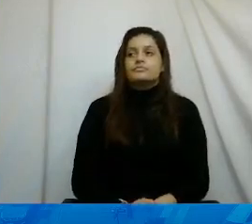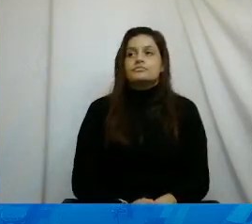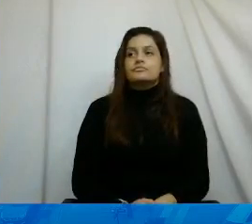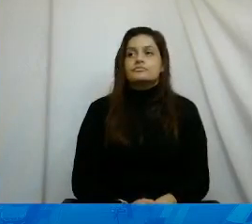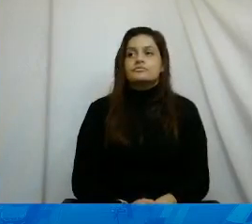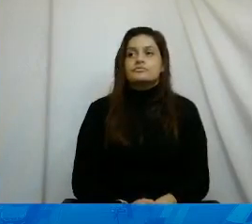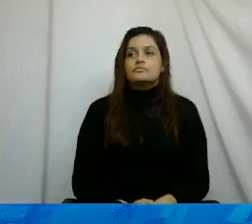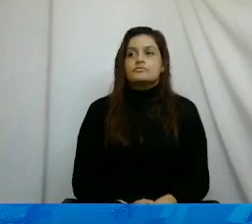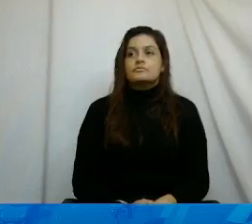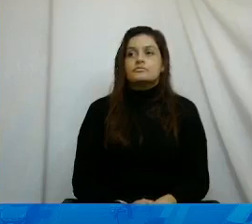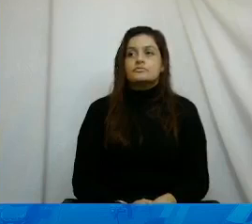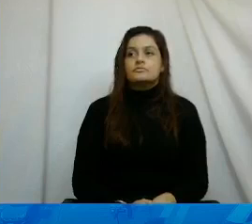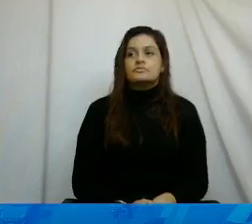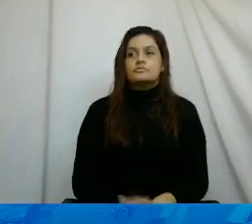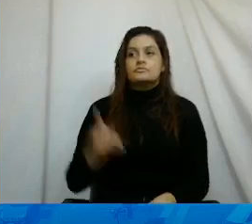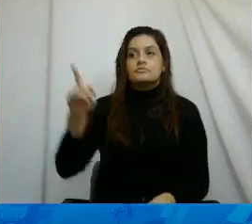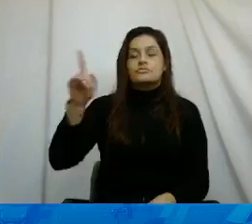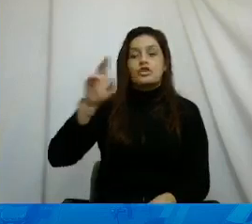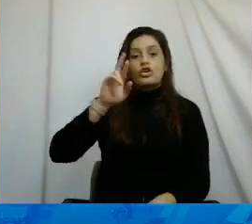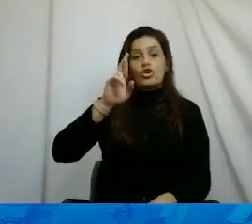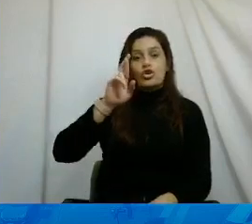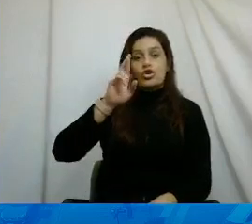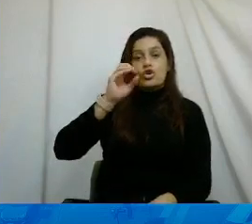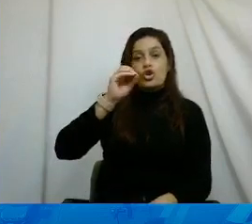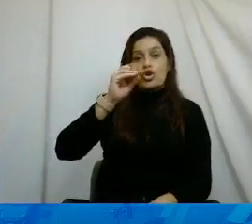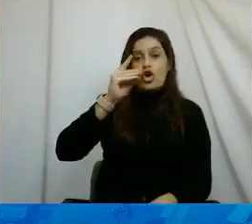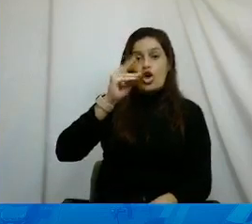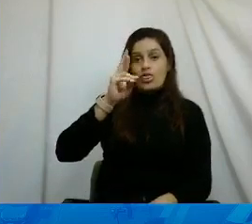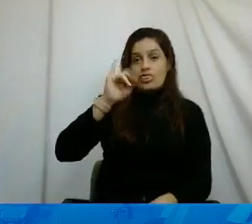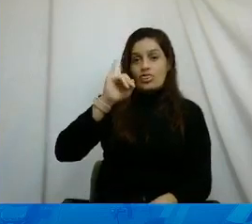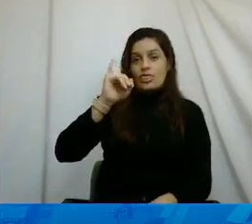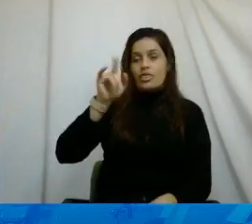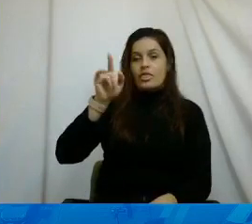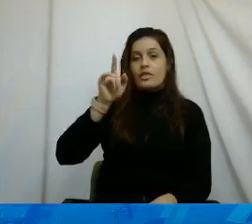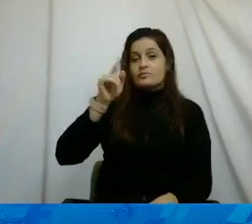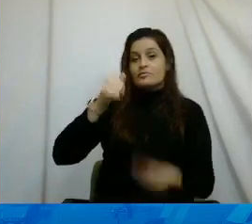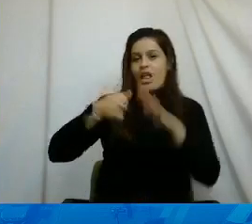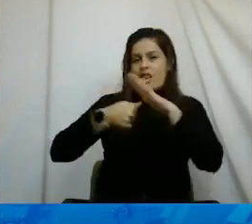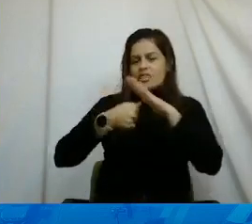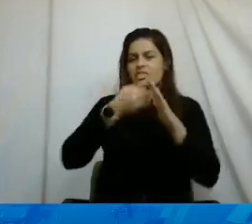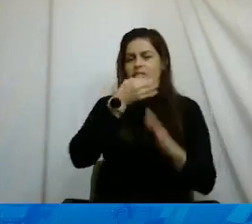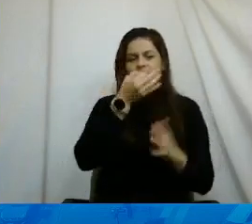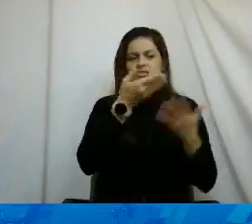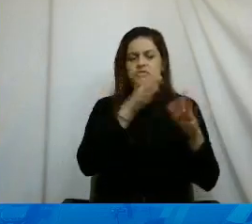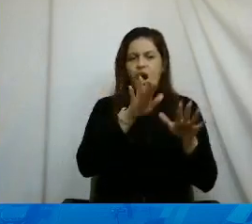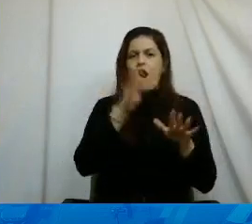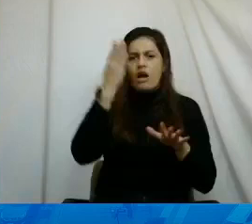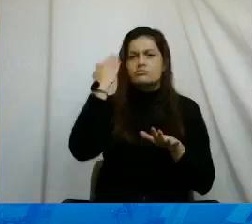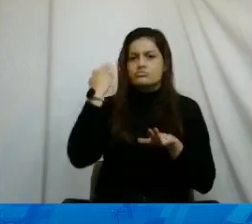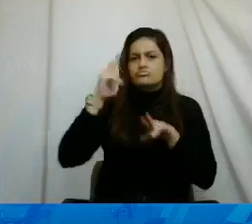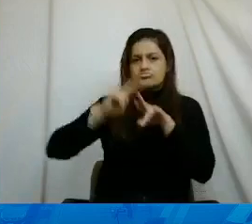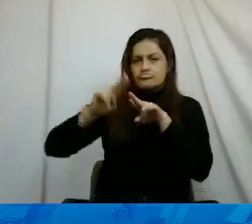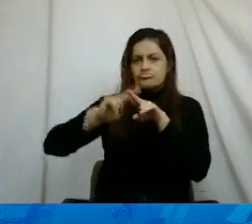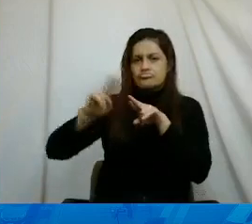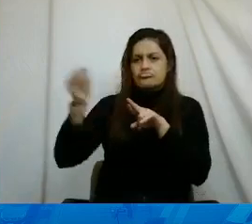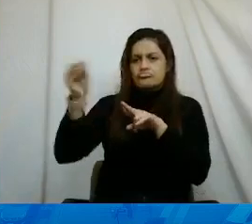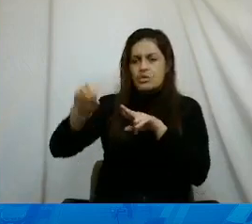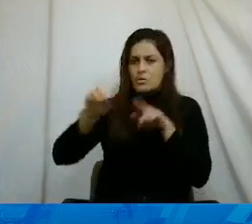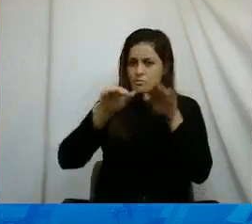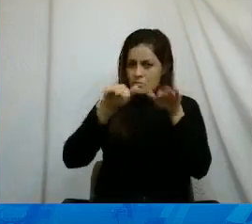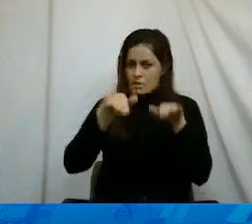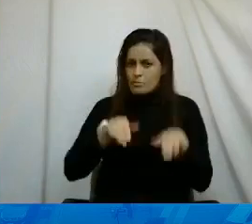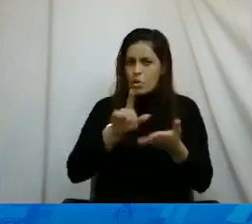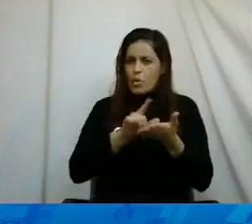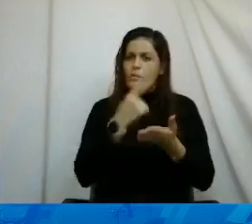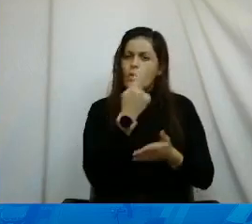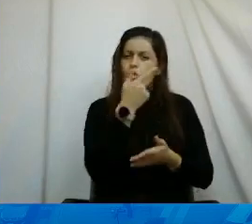Concejal. Entiendo que en Cabo Pulicán se había invertido, justamente donde hay una calle que cruza arriba. No sé si estaremos hablando del